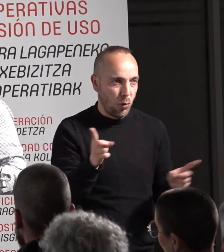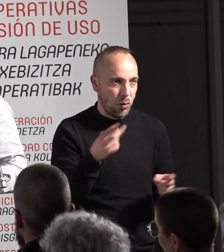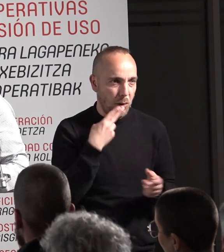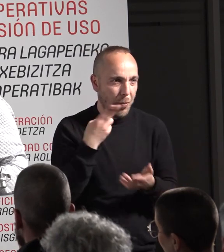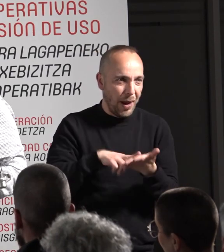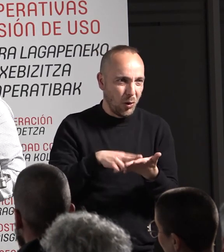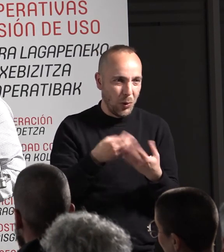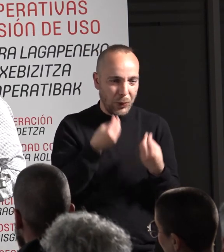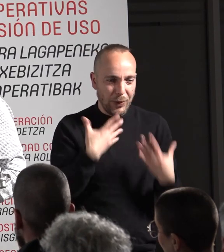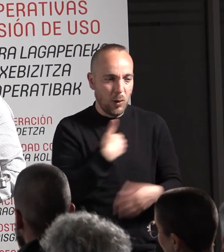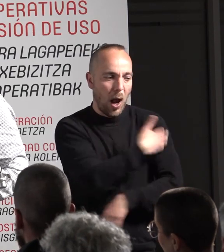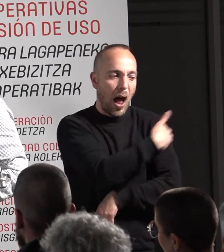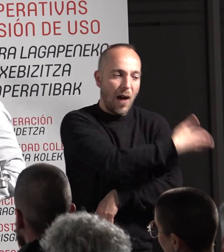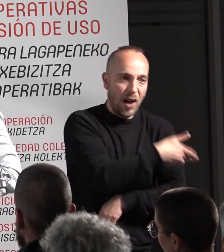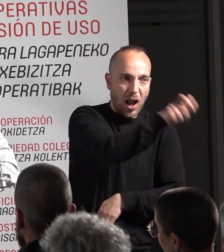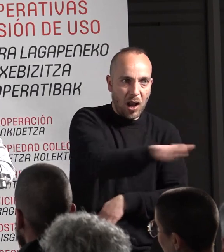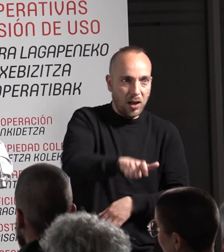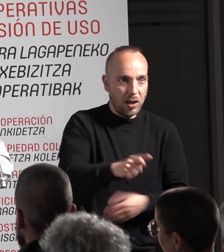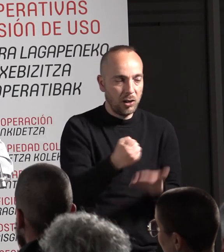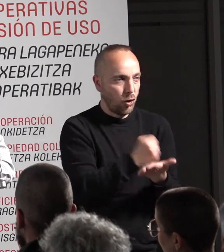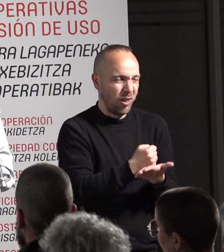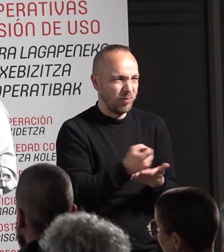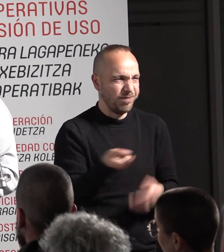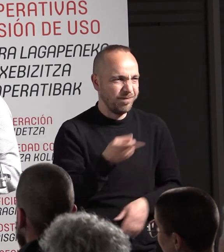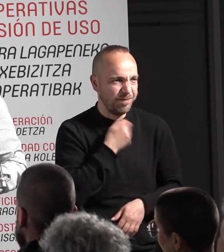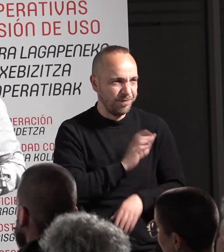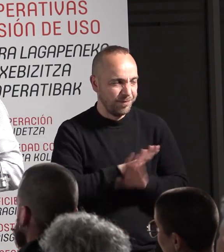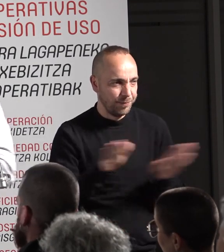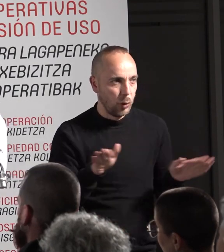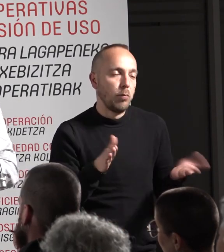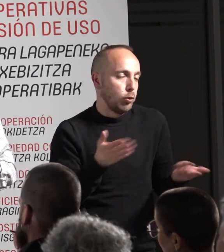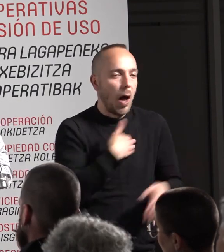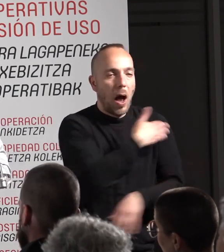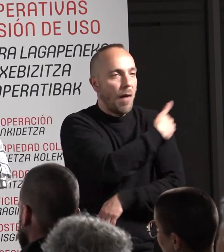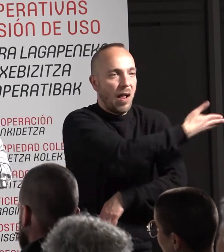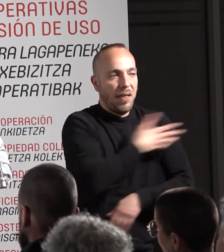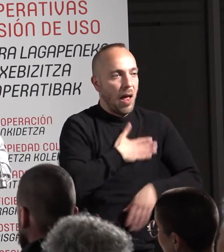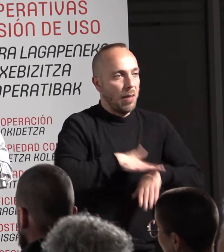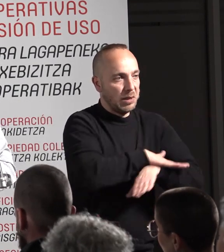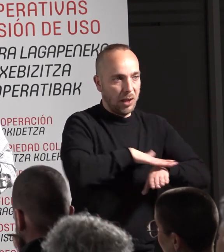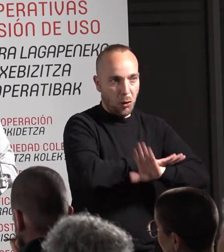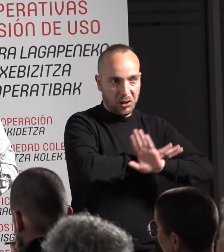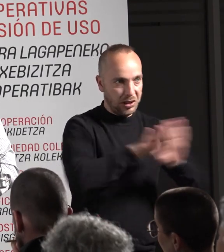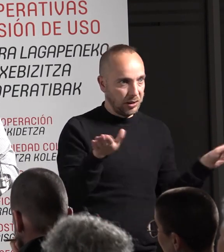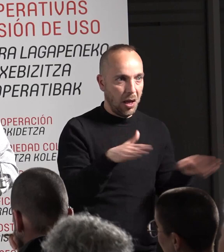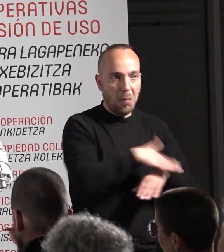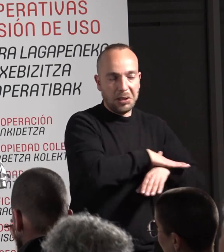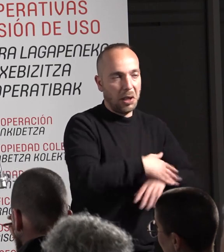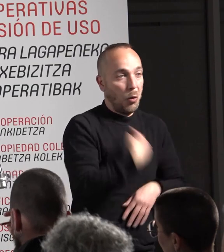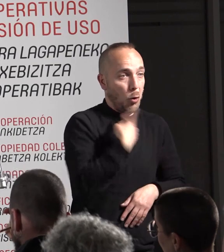tener que tener el aval del socio. Bueno, pues entonces se pone el aval de la administración y listo, la administración no va a perder nada, porque si no paga la